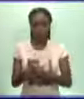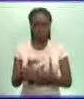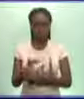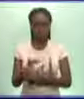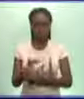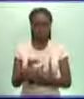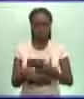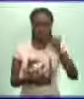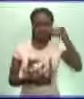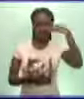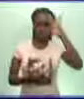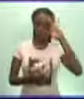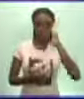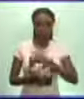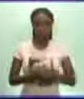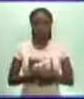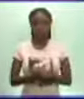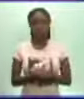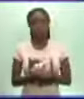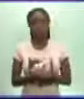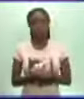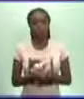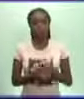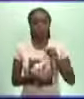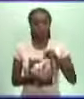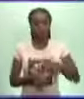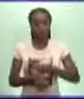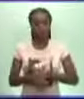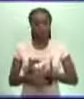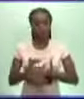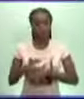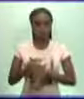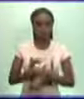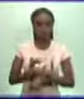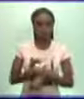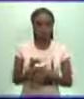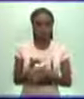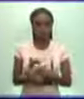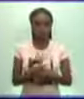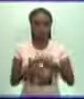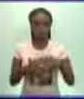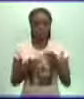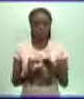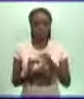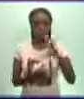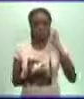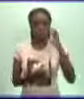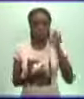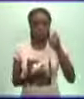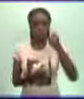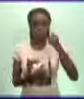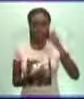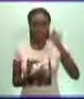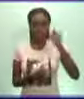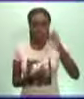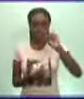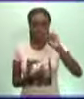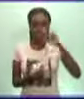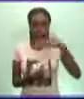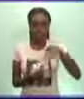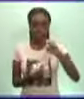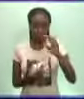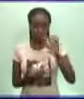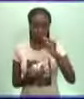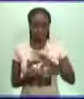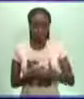cubanas, donde está presente la esclavitud, el racismo, el incesto, menciona aspectos